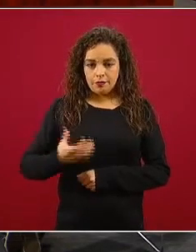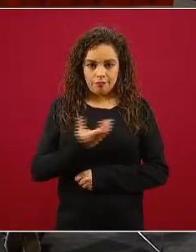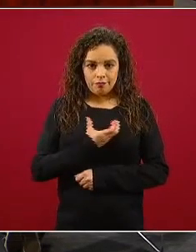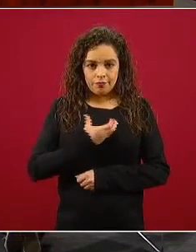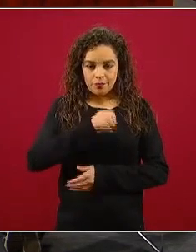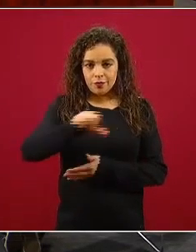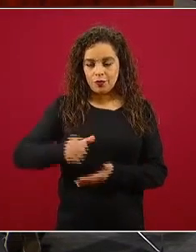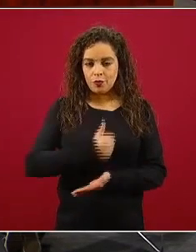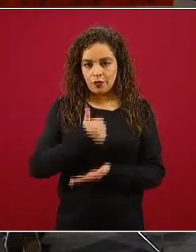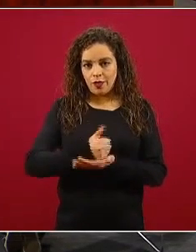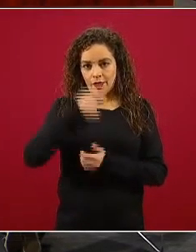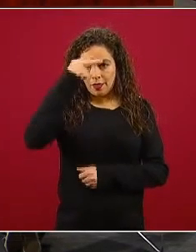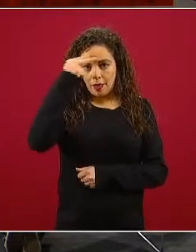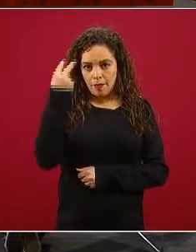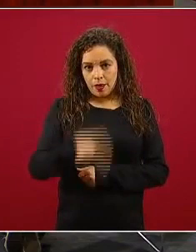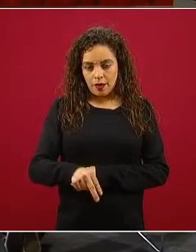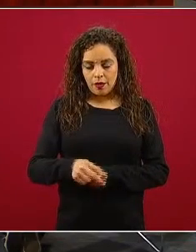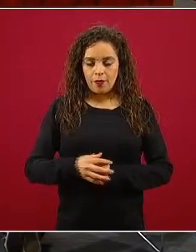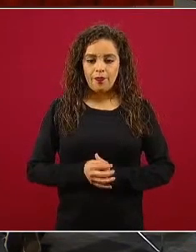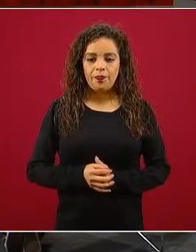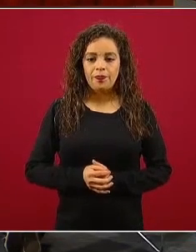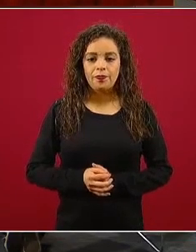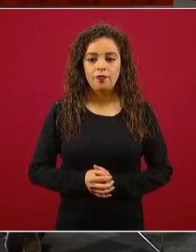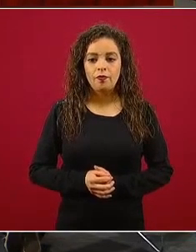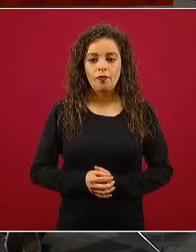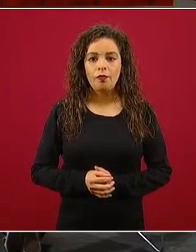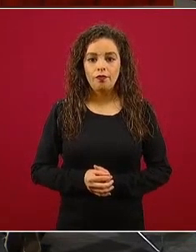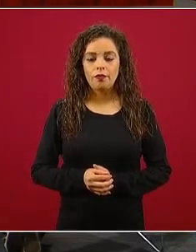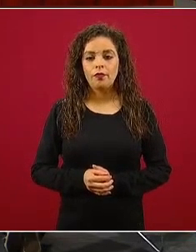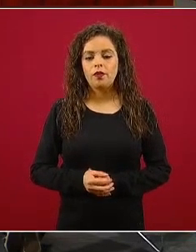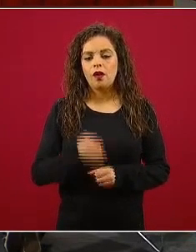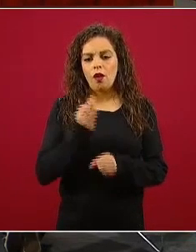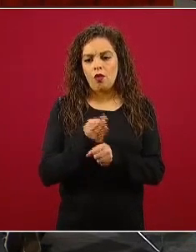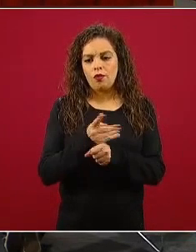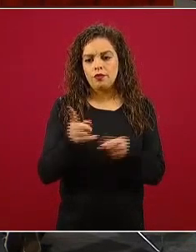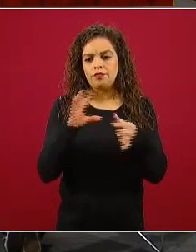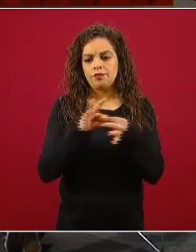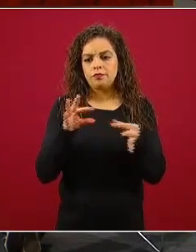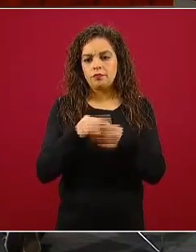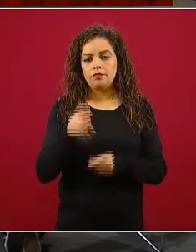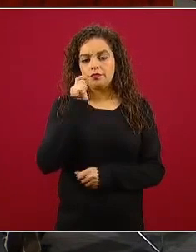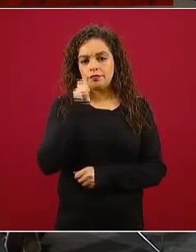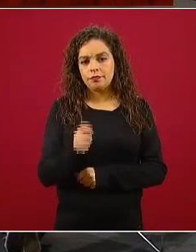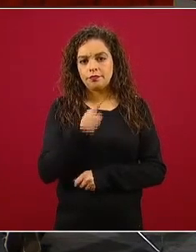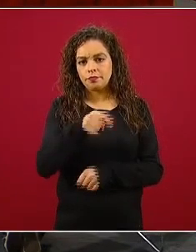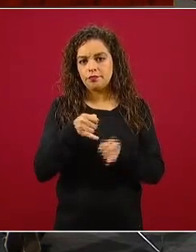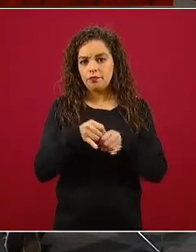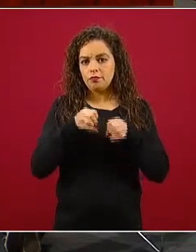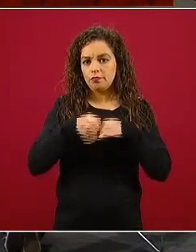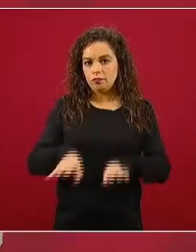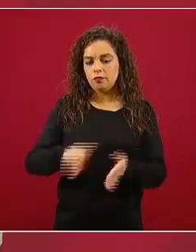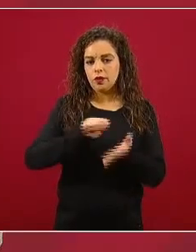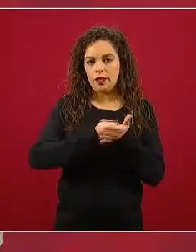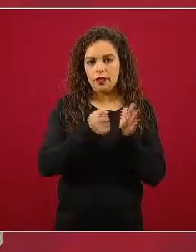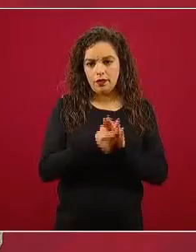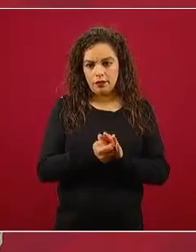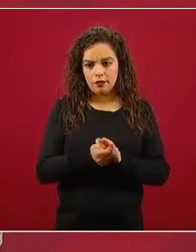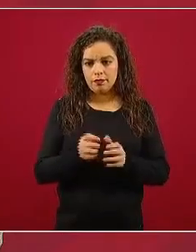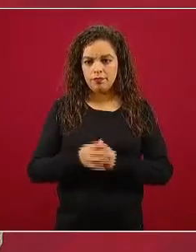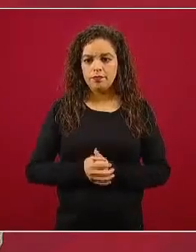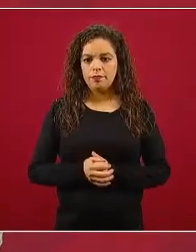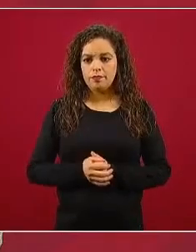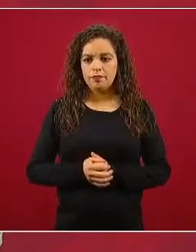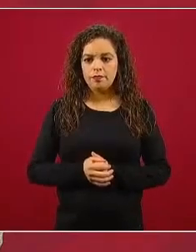vamos a centrarnos en el informe técnico y vamos a elaborar un poco sobre un tema que